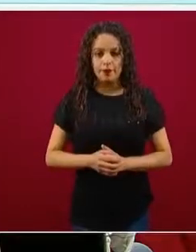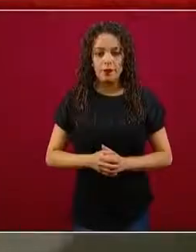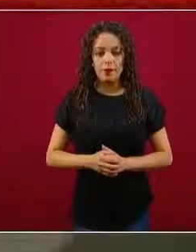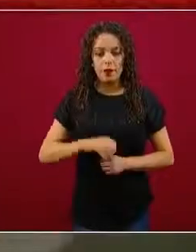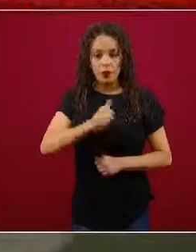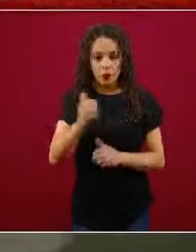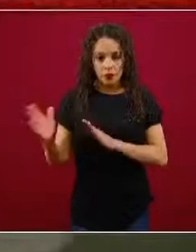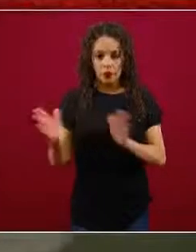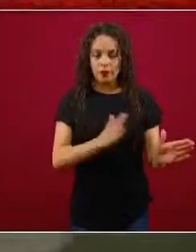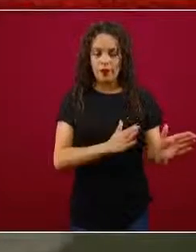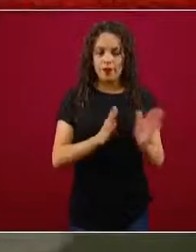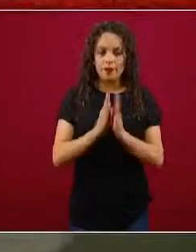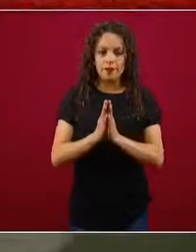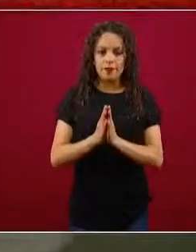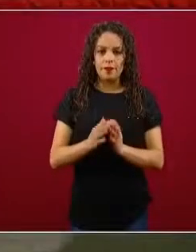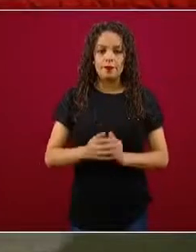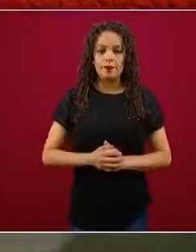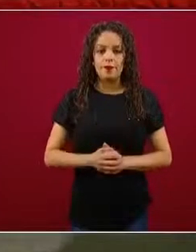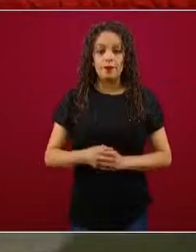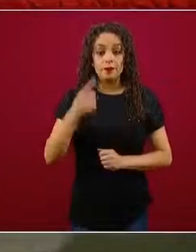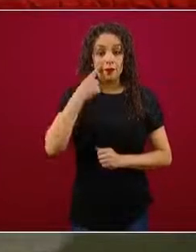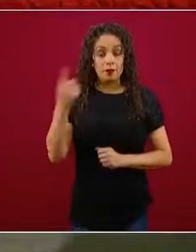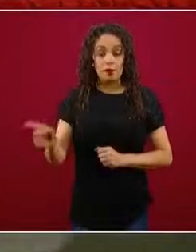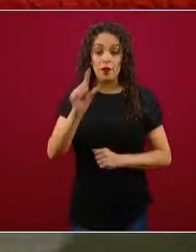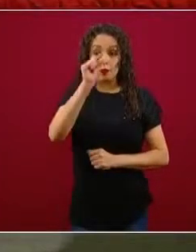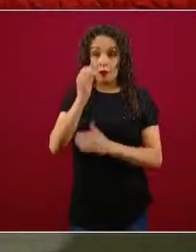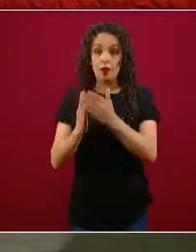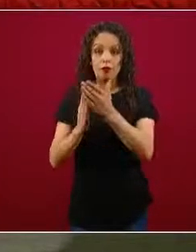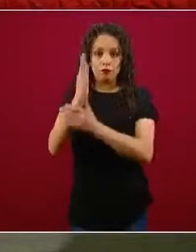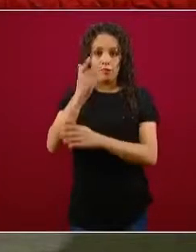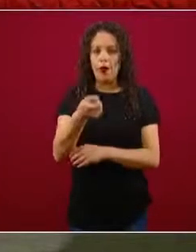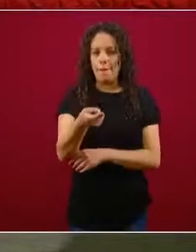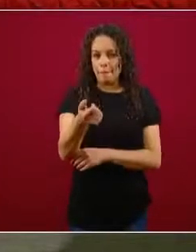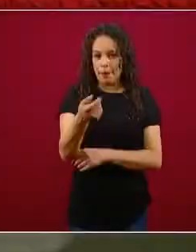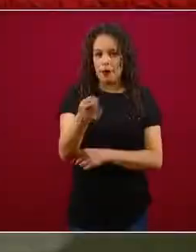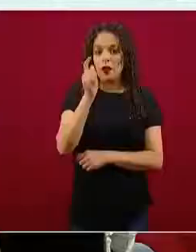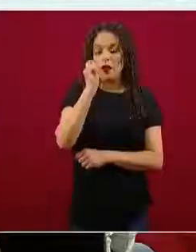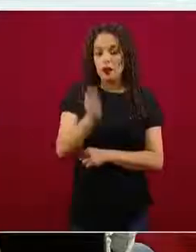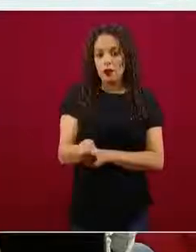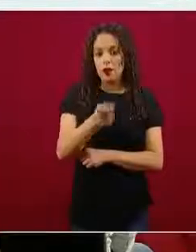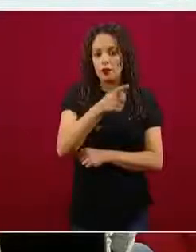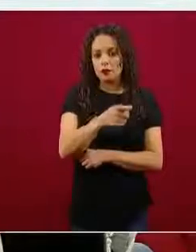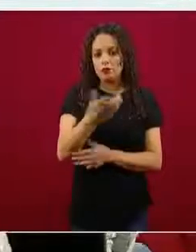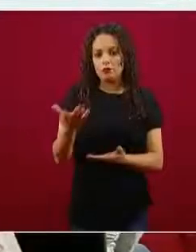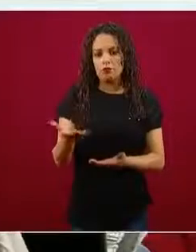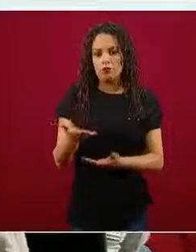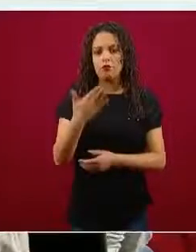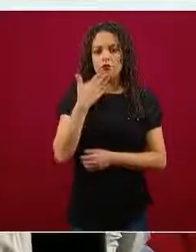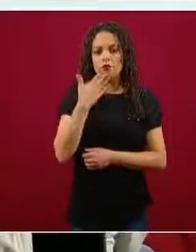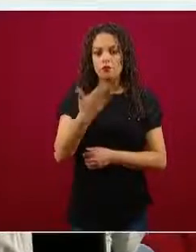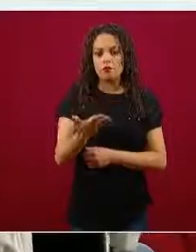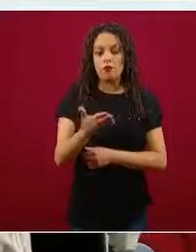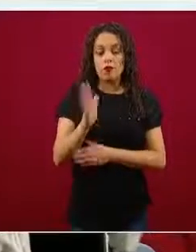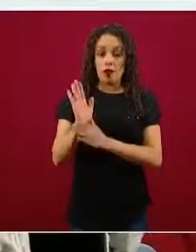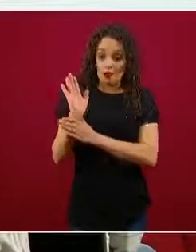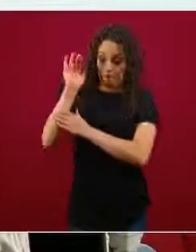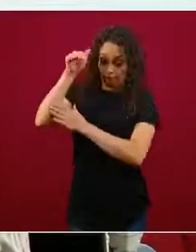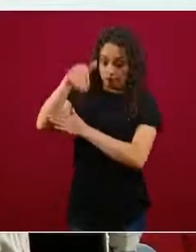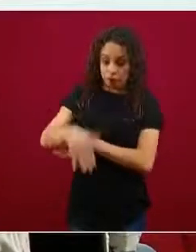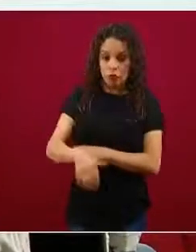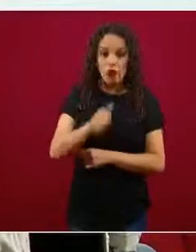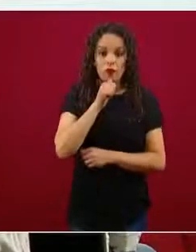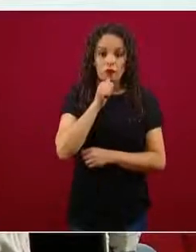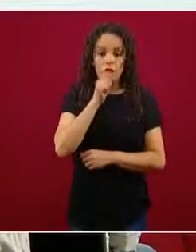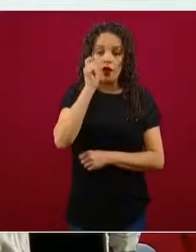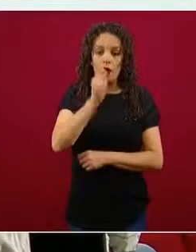Siguiente, por favor. Rebasa también un poco, todavía la ocupación en terapia no tiene un patrón claro de descenso. Esto es Veracruz,